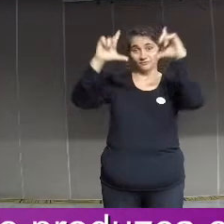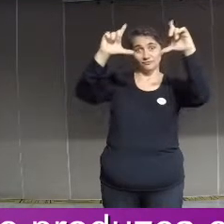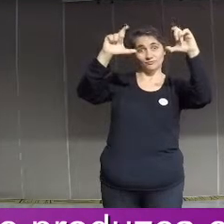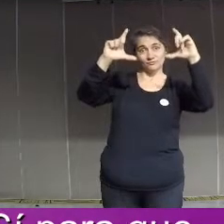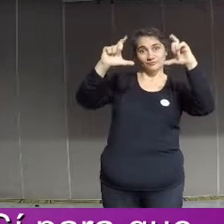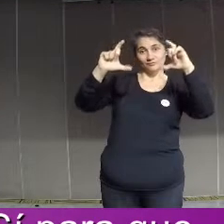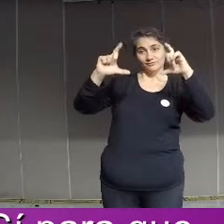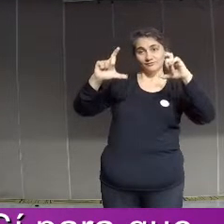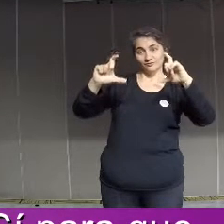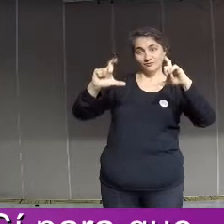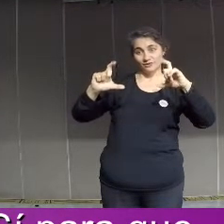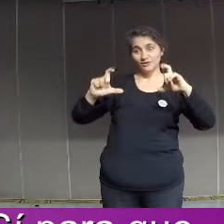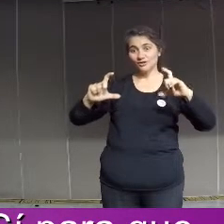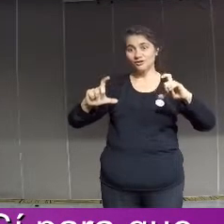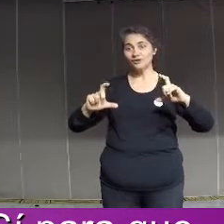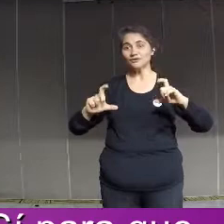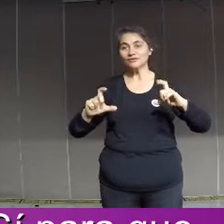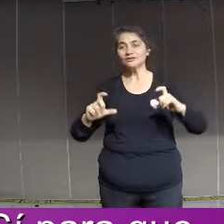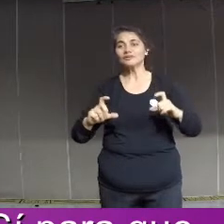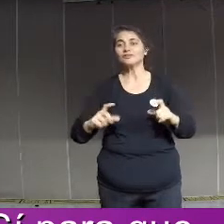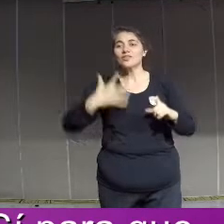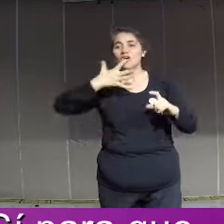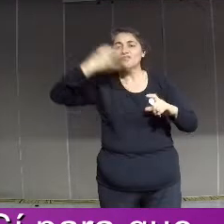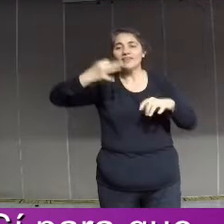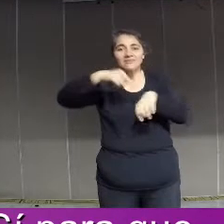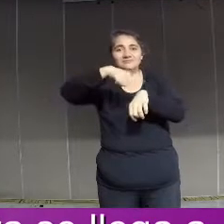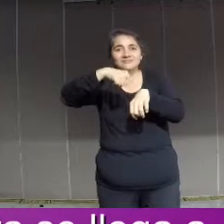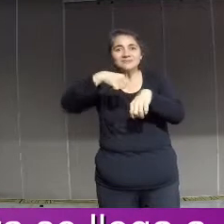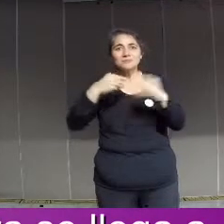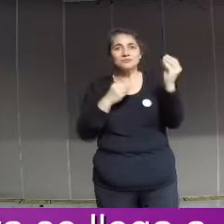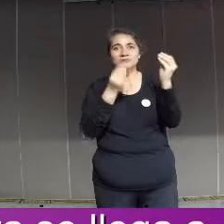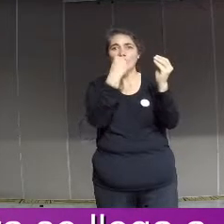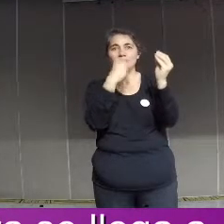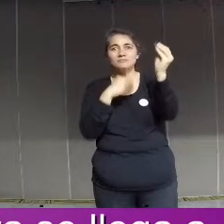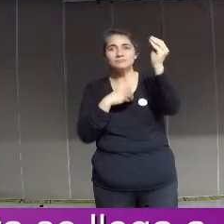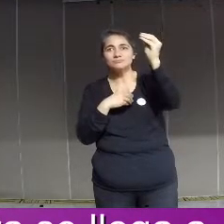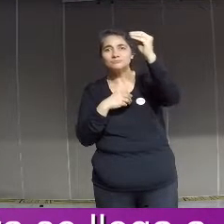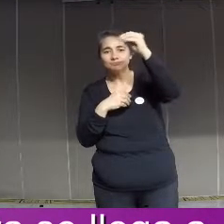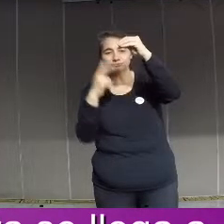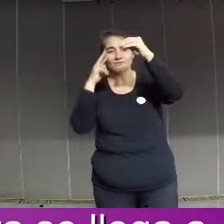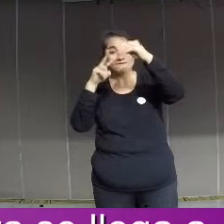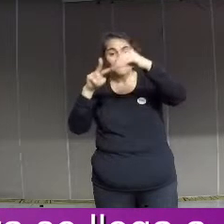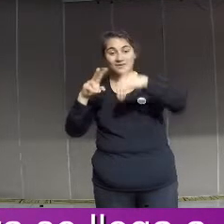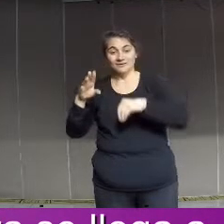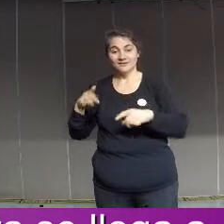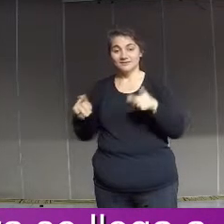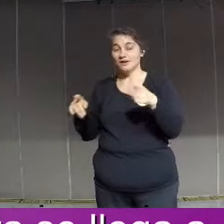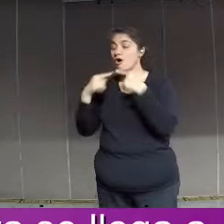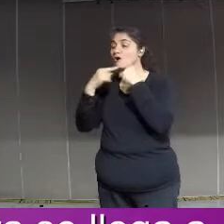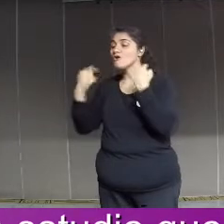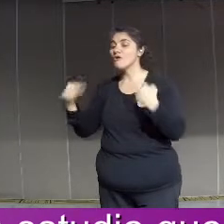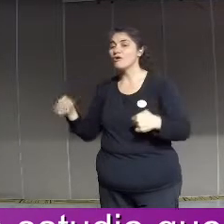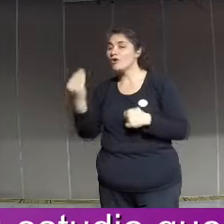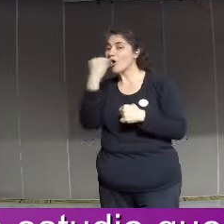en tiempo real, se puede ver cómo come el paciente. Esto que está con contraste es el alimento, pues se le pone un